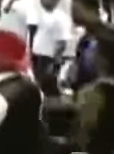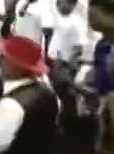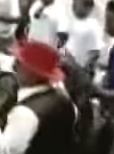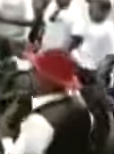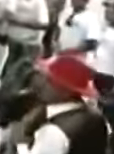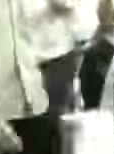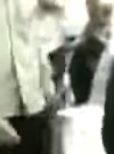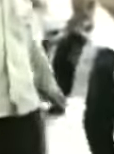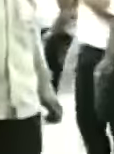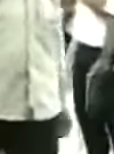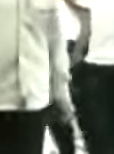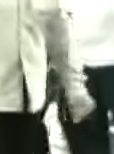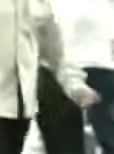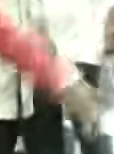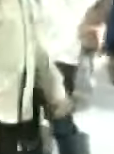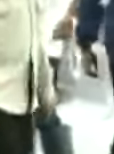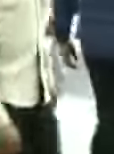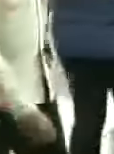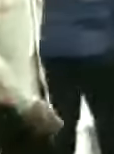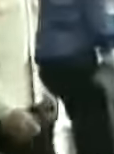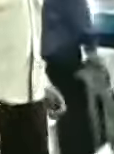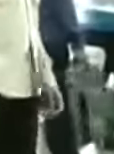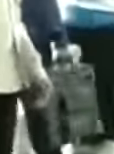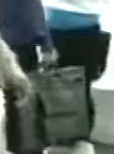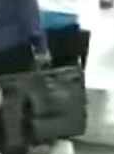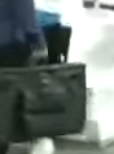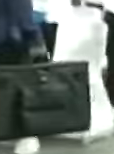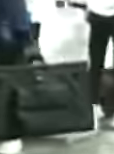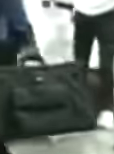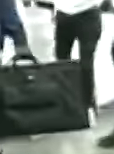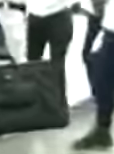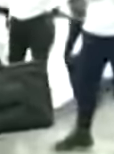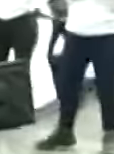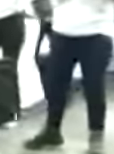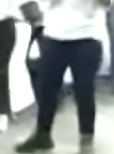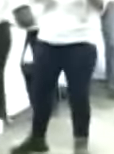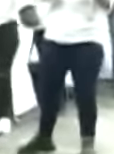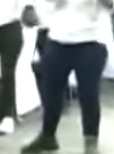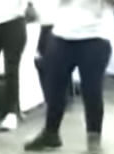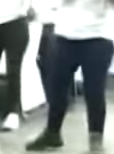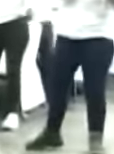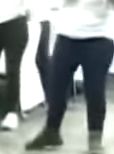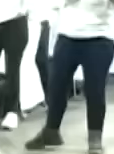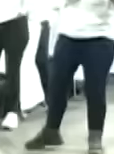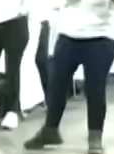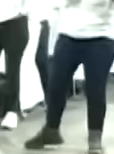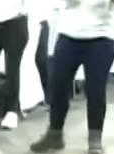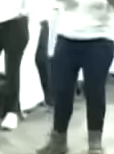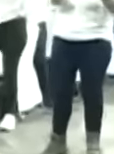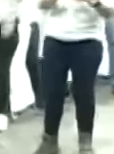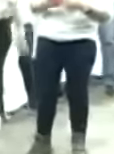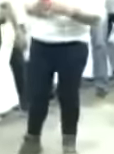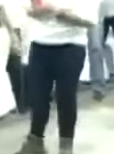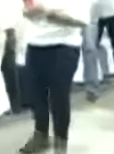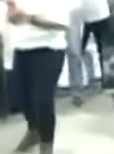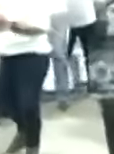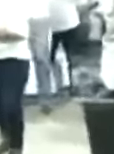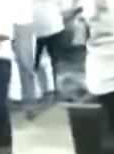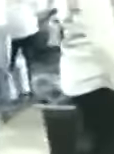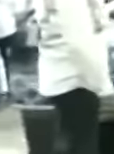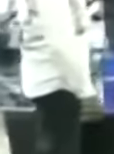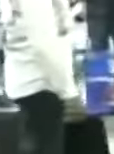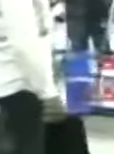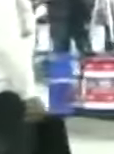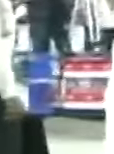acá para recibir al jefe de Estado Nicolás Maduro Moros. Allí vemos en las imágenes ese cordial saludo que realizan a